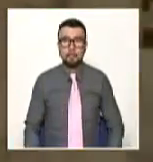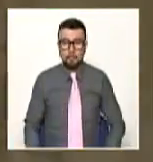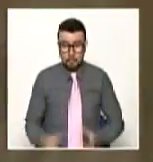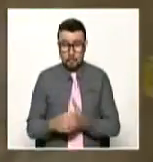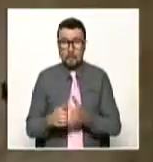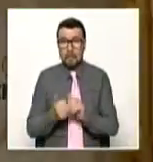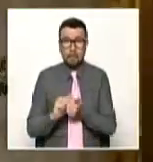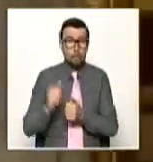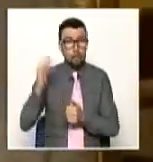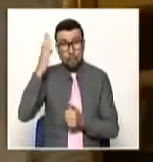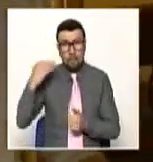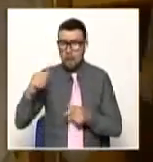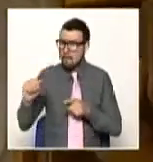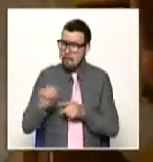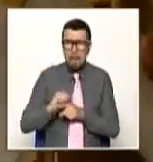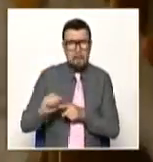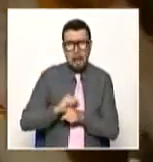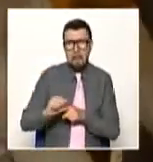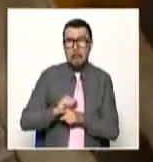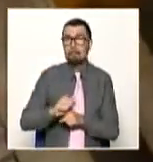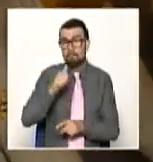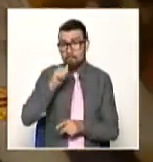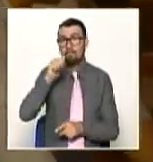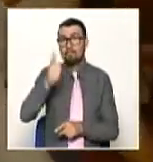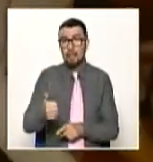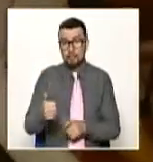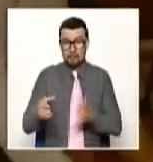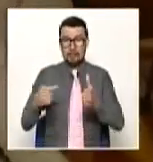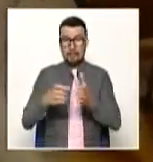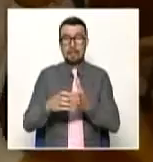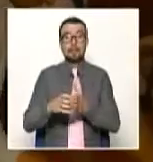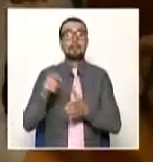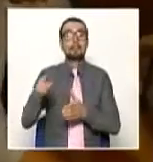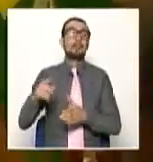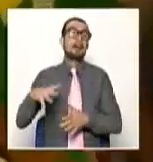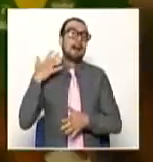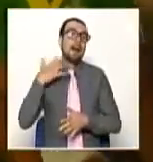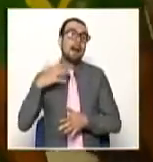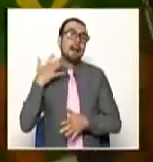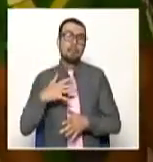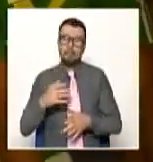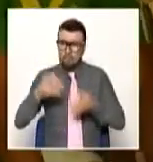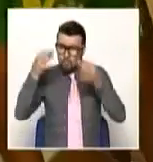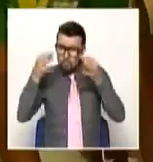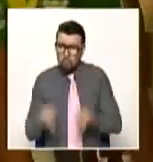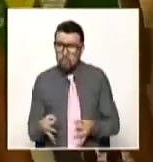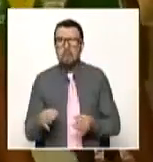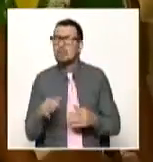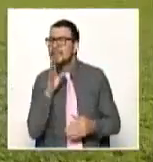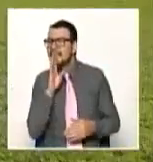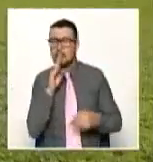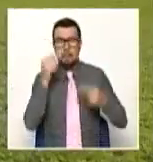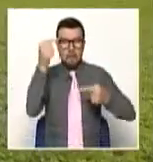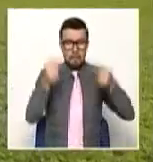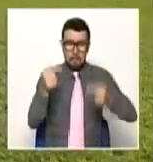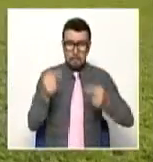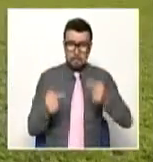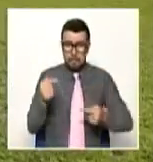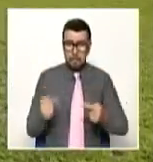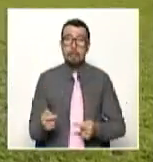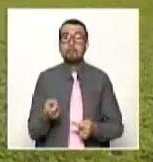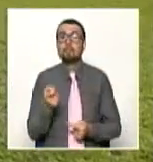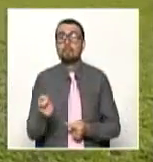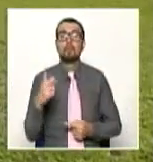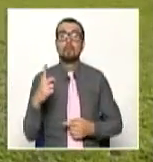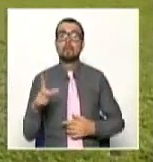Deportes Quindío hará su práctica central mañana en el Estadio Centenario de Armenia para definir la nómina titular, que enfrentará al Unión Magdalena este